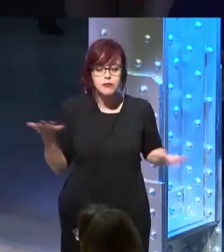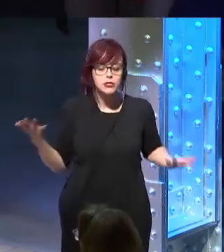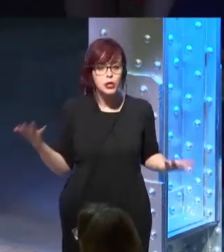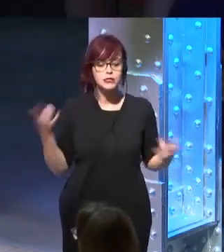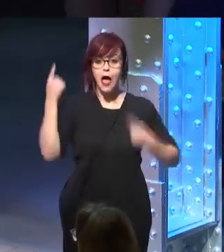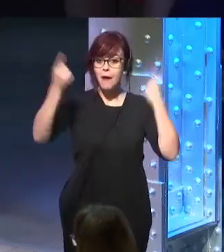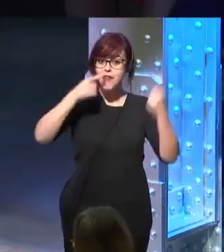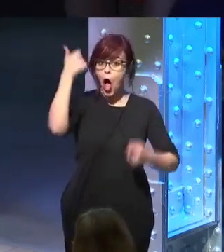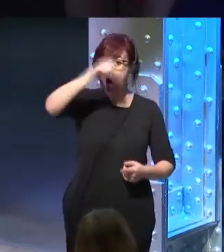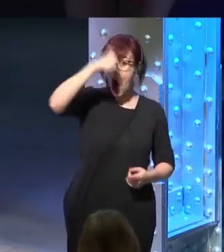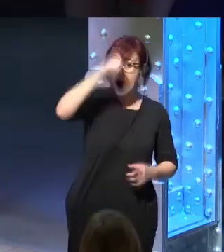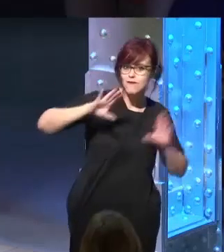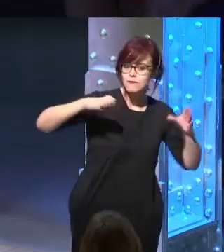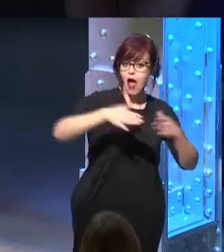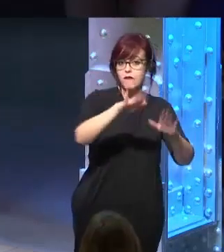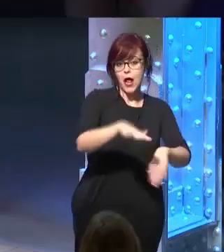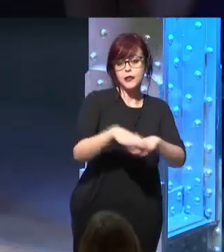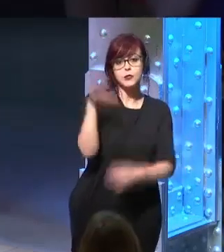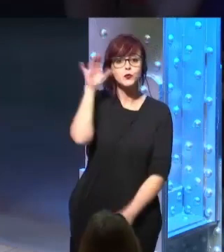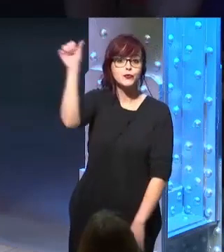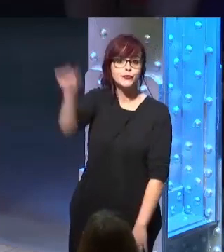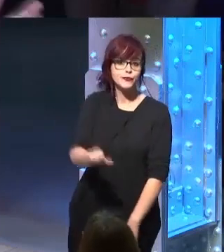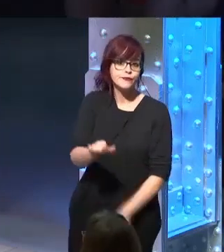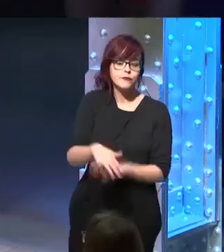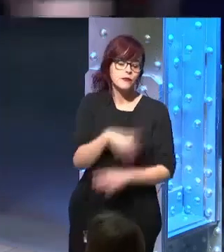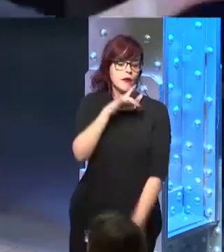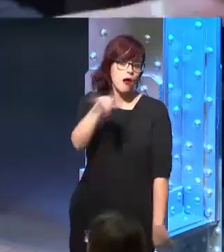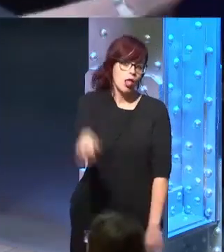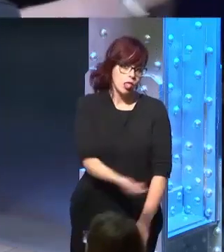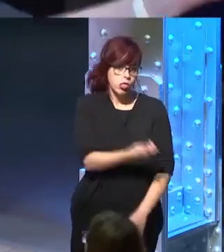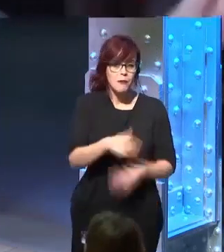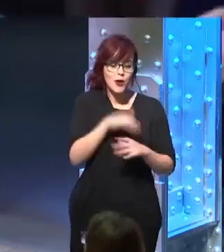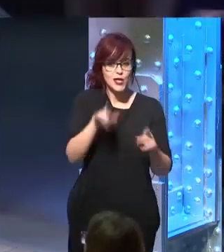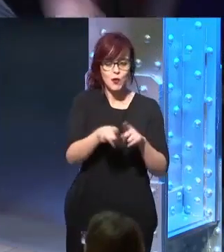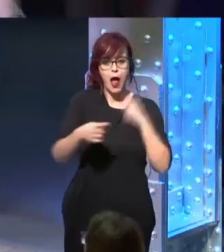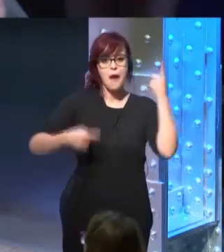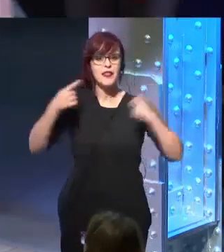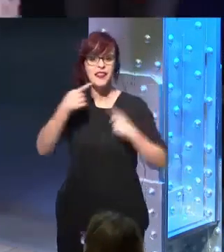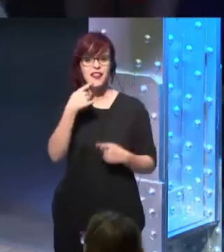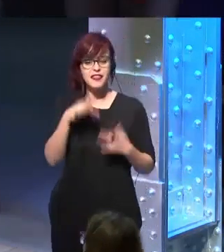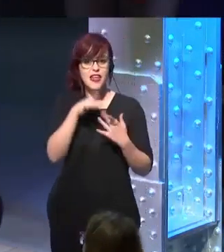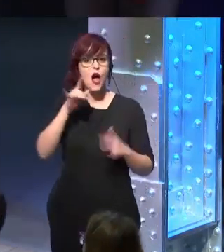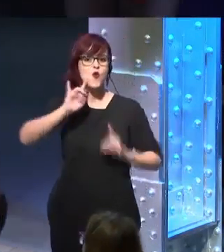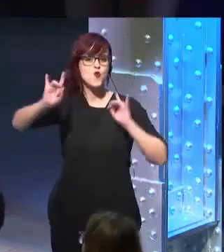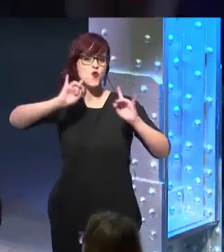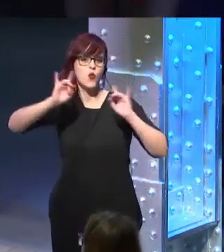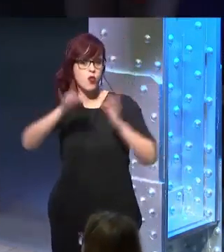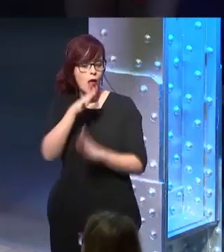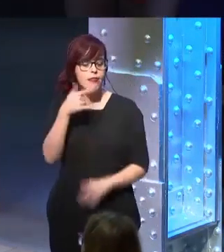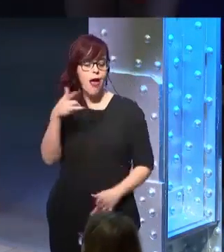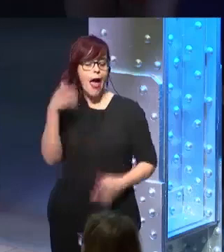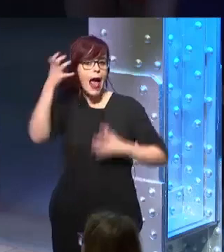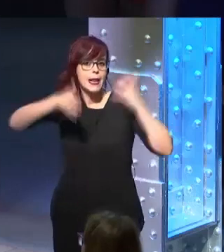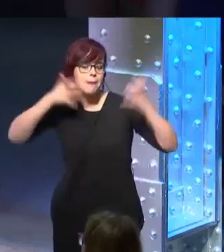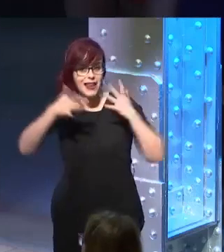los hombres se cansaban de escuchar a las mujeres porque hacían ruidos de animales. Muchas veces es un poquito como Eo, digamos,